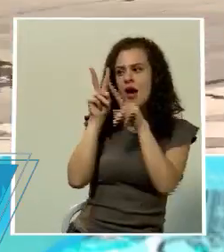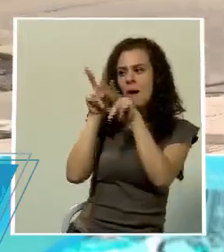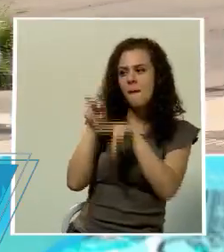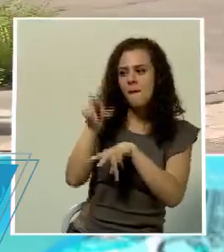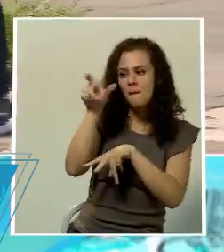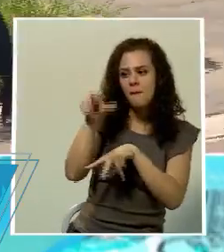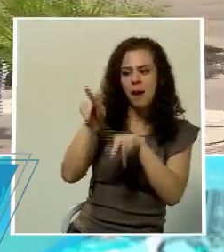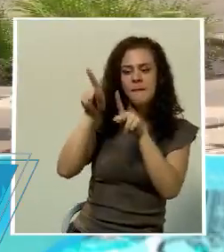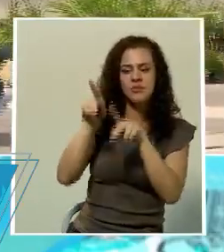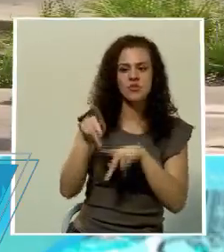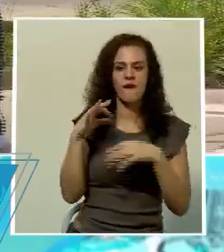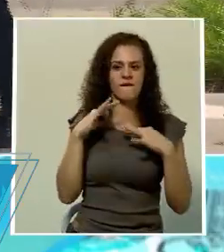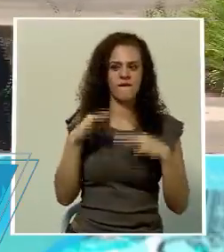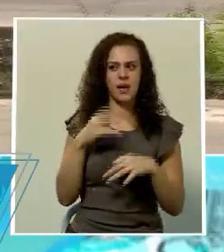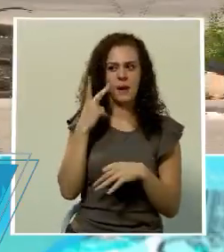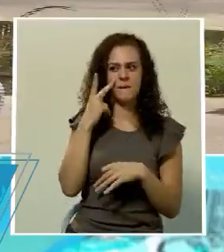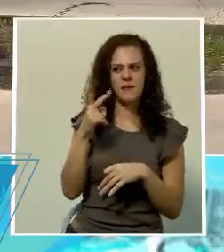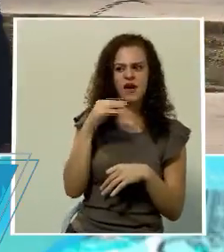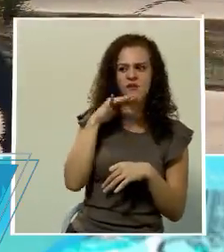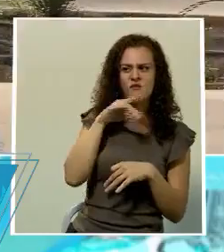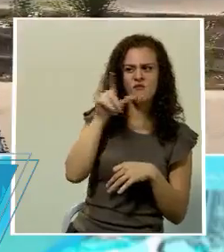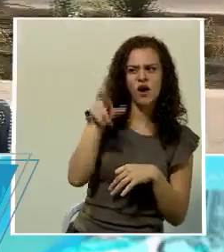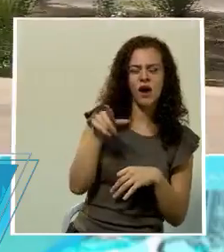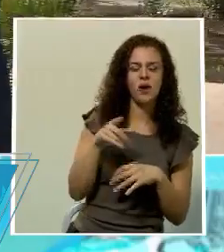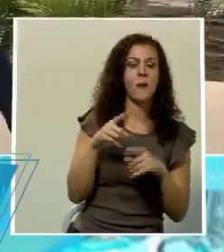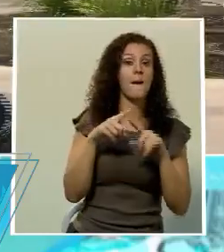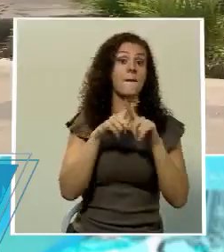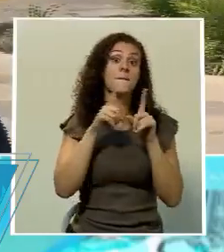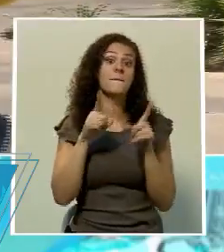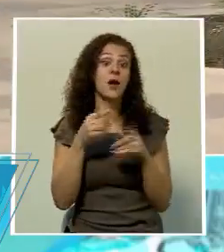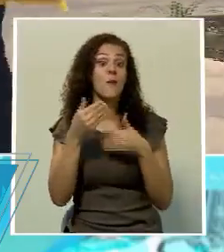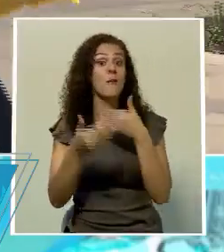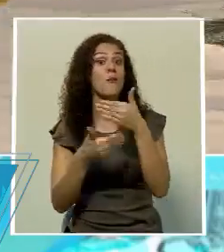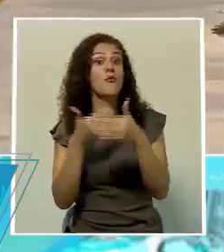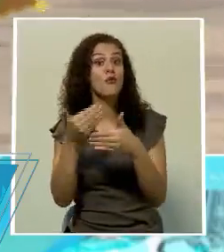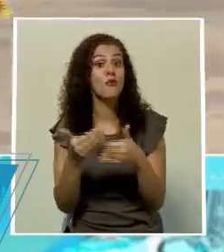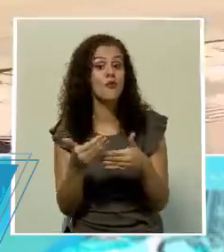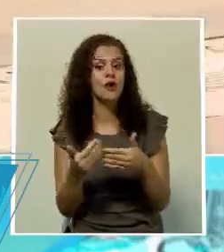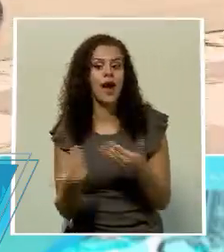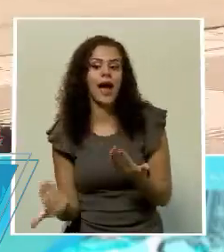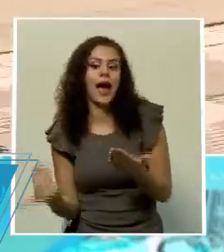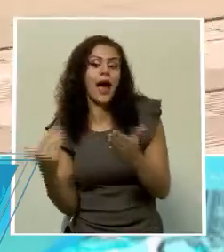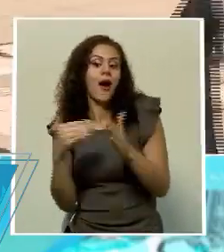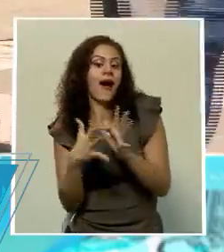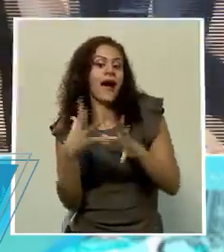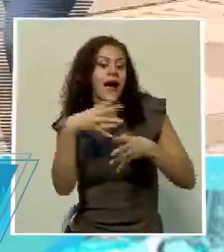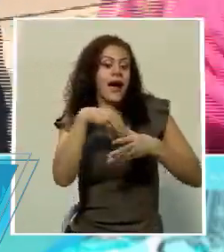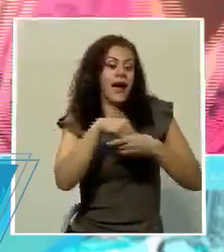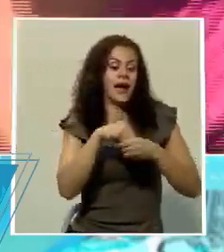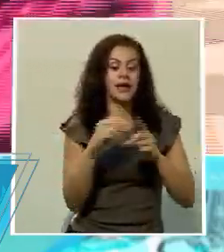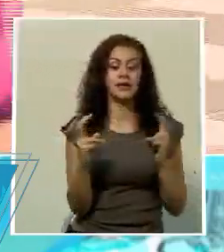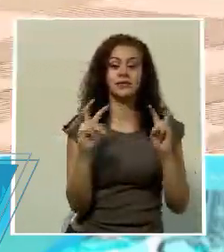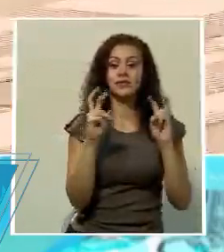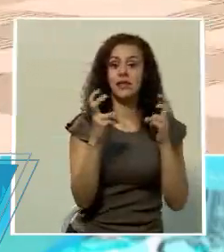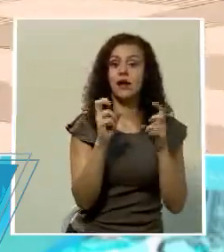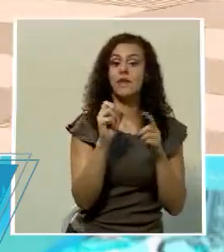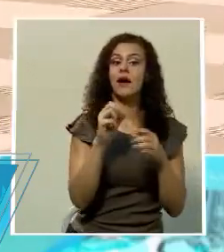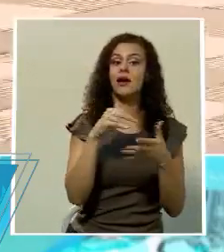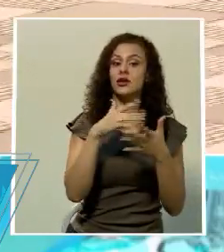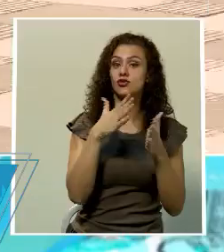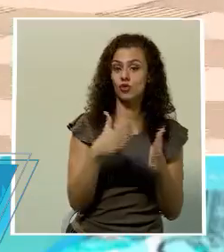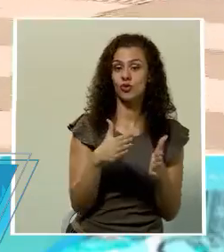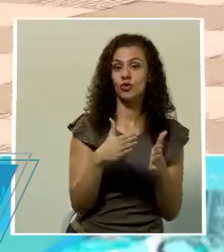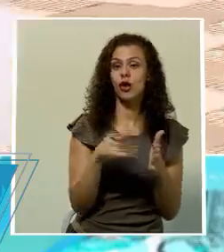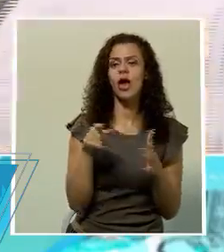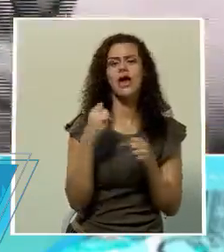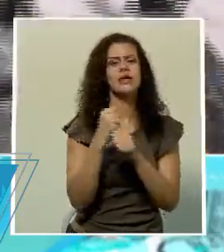visualizar a esa persona, miradas extrañas. Sin embargo, el proceso de reinclusión a nivel escolar es un trabajo